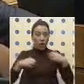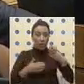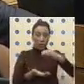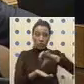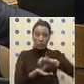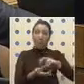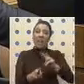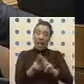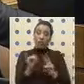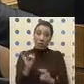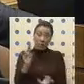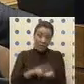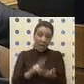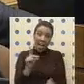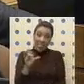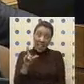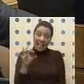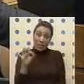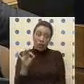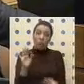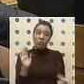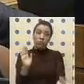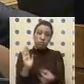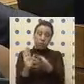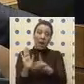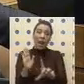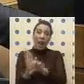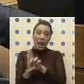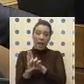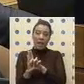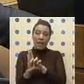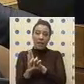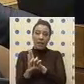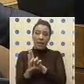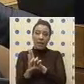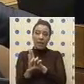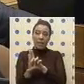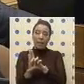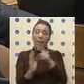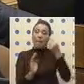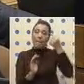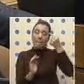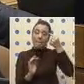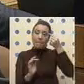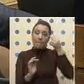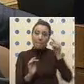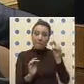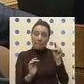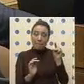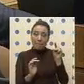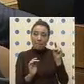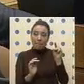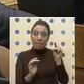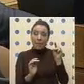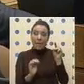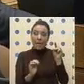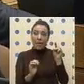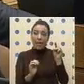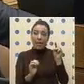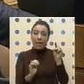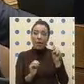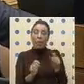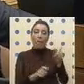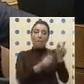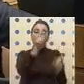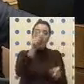han cometido delitos, han infraccionado la ley, pero que en definitiva son personas